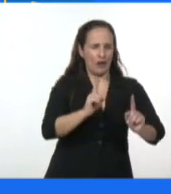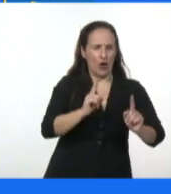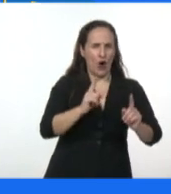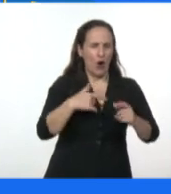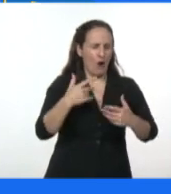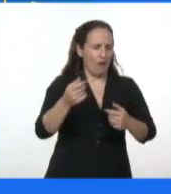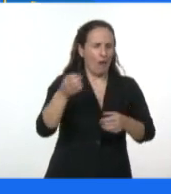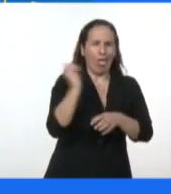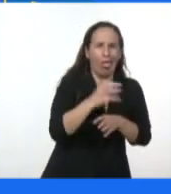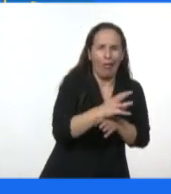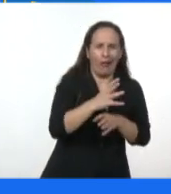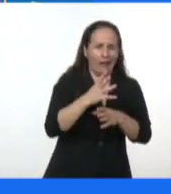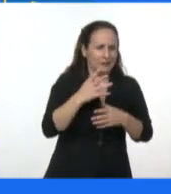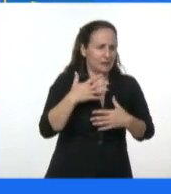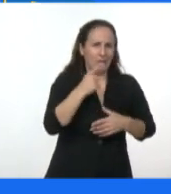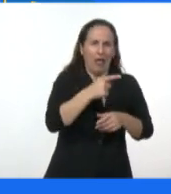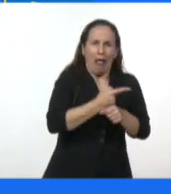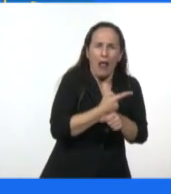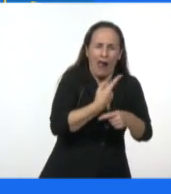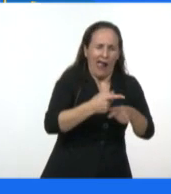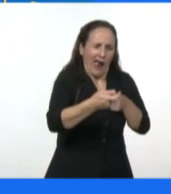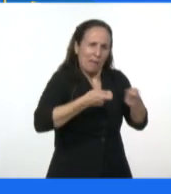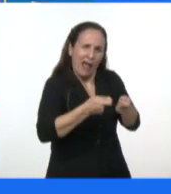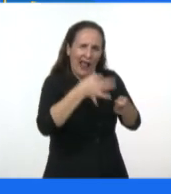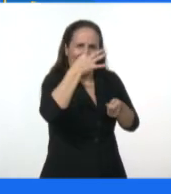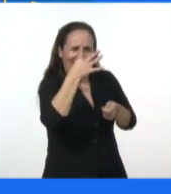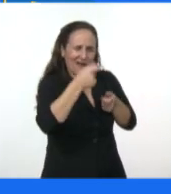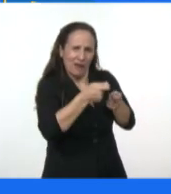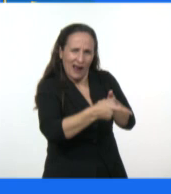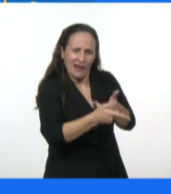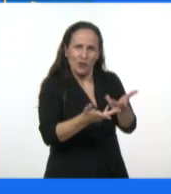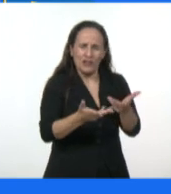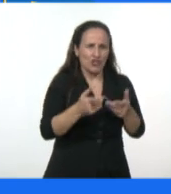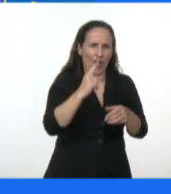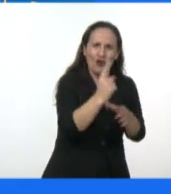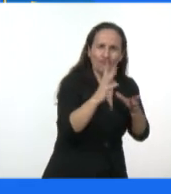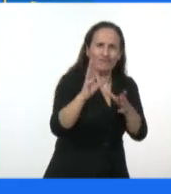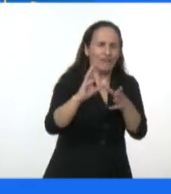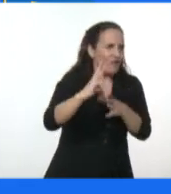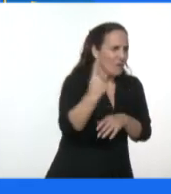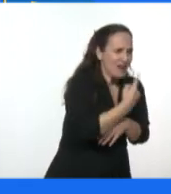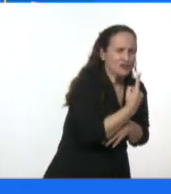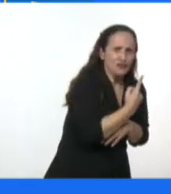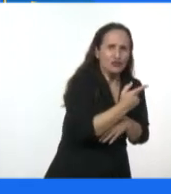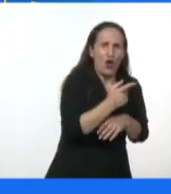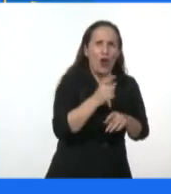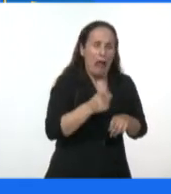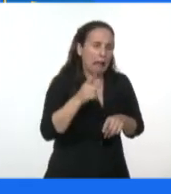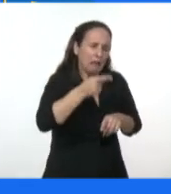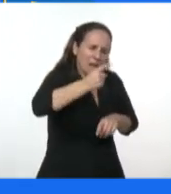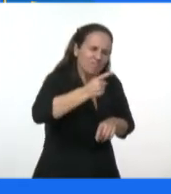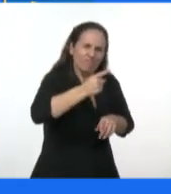deshonra, descrédito, manipulación, aislamiento. Incluye también la culpabilización, vigilancia